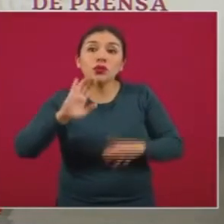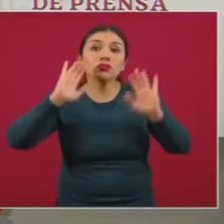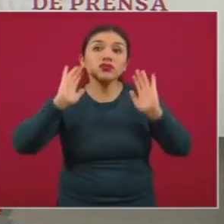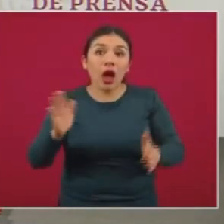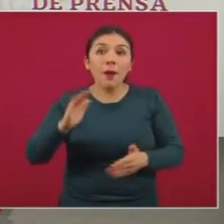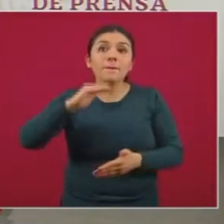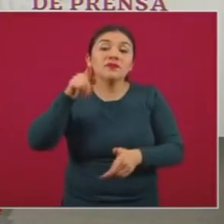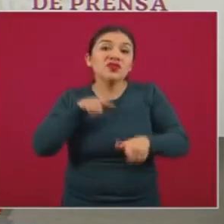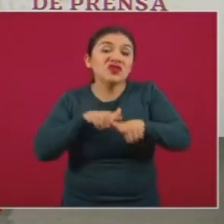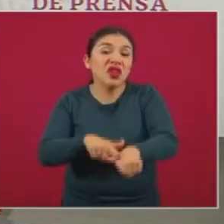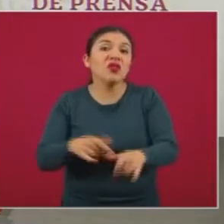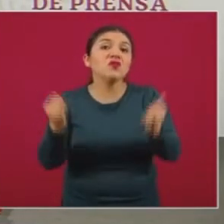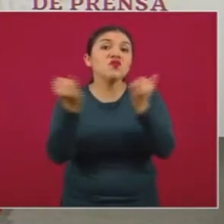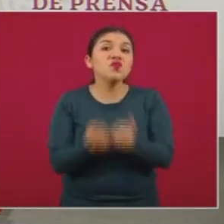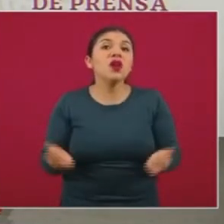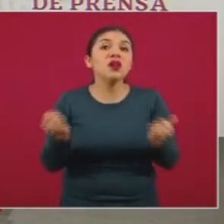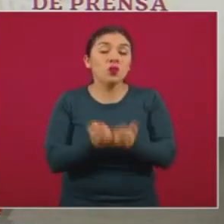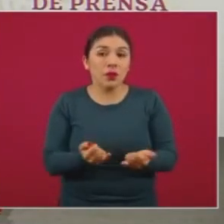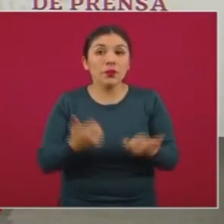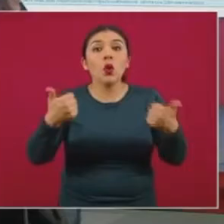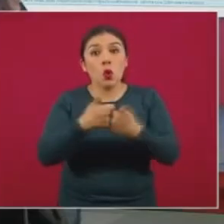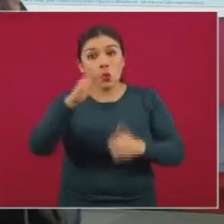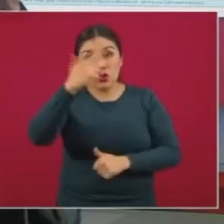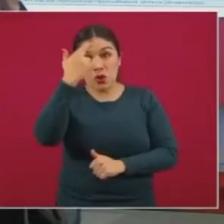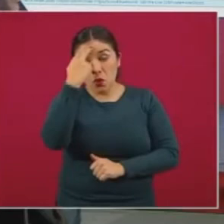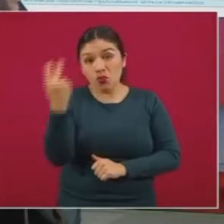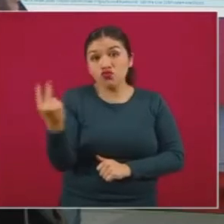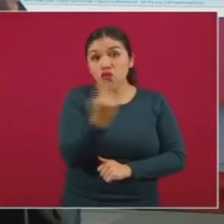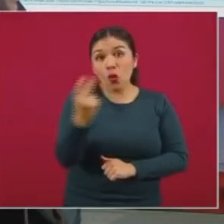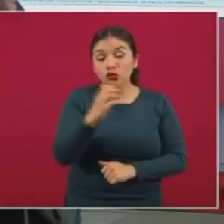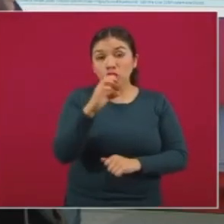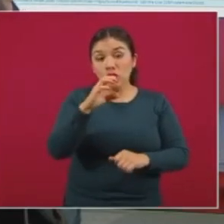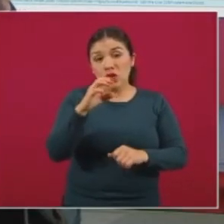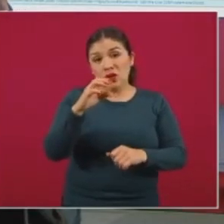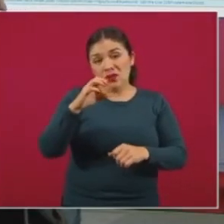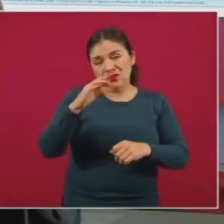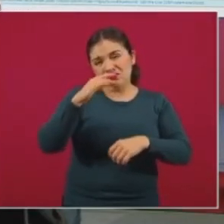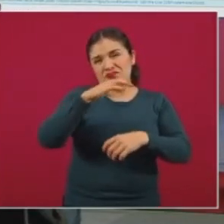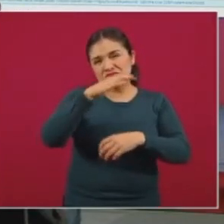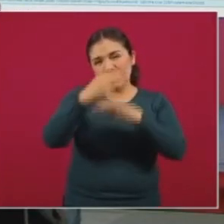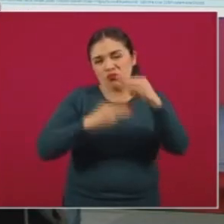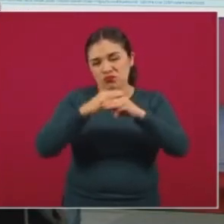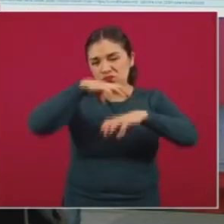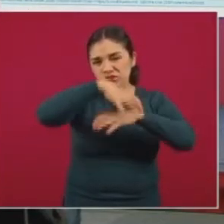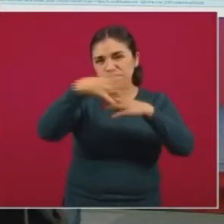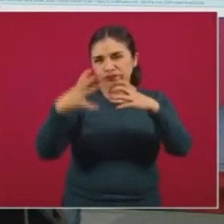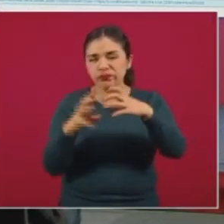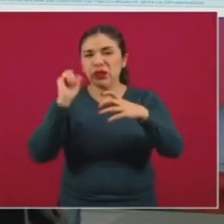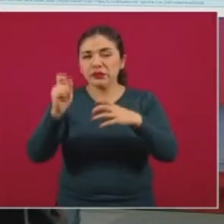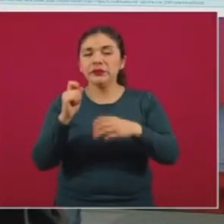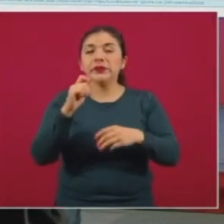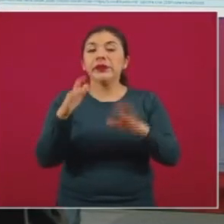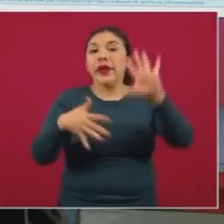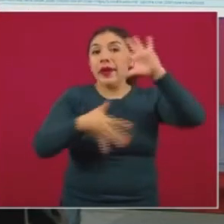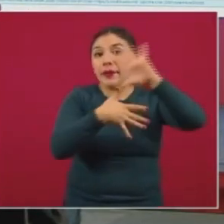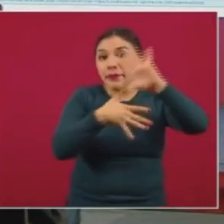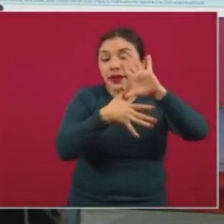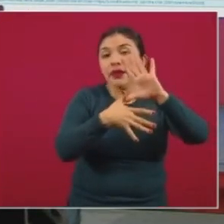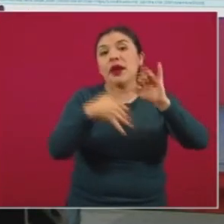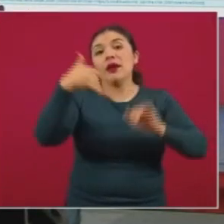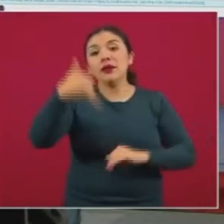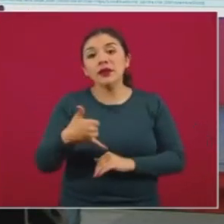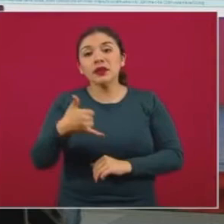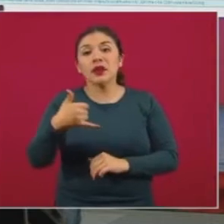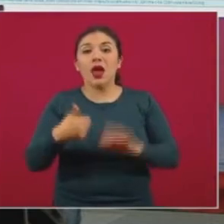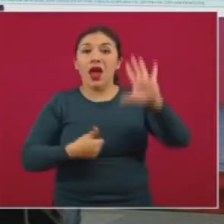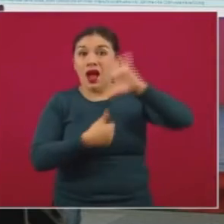a mantener, recordando que ambos continentes, tanto América y en este caso la región del norte, que es la que más